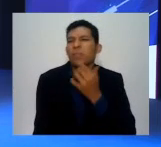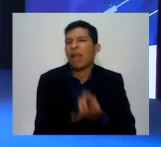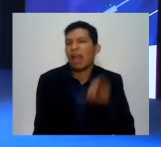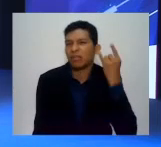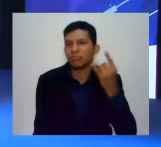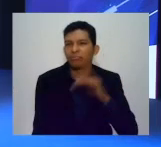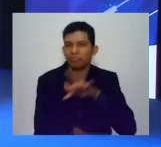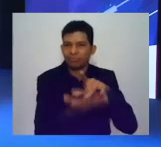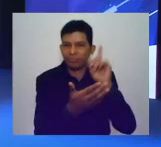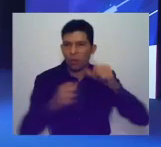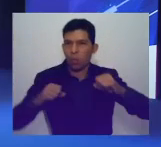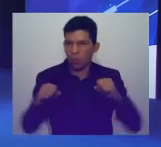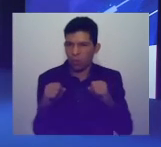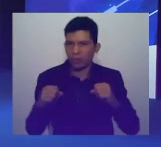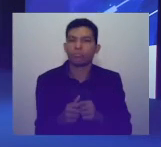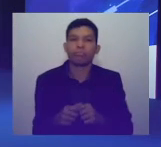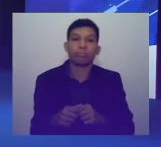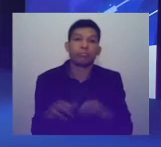yo nunca